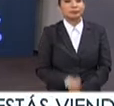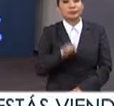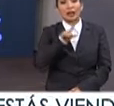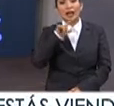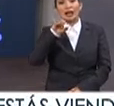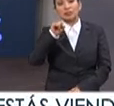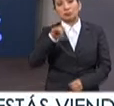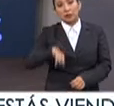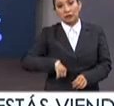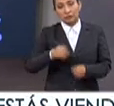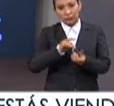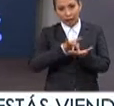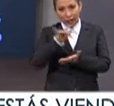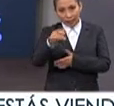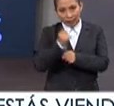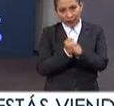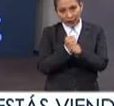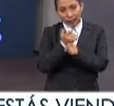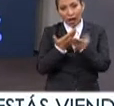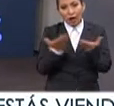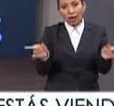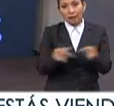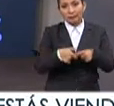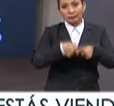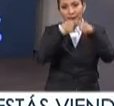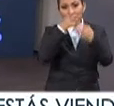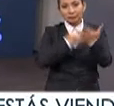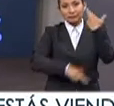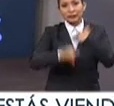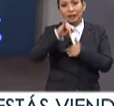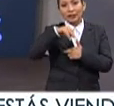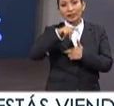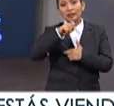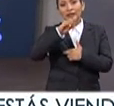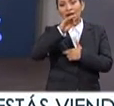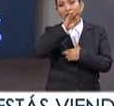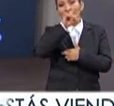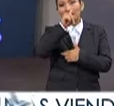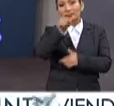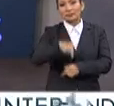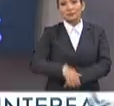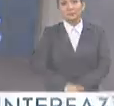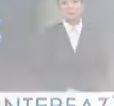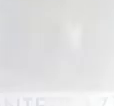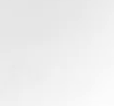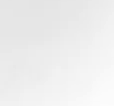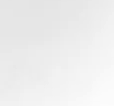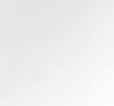pues muy interesante gracias por darnos este reportaje vamos a hacer una breve pausa regresamos esto es interfaz